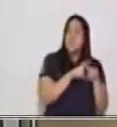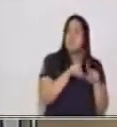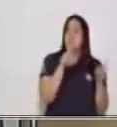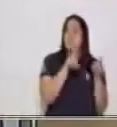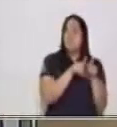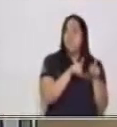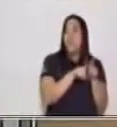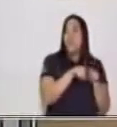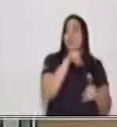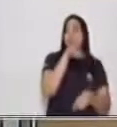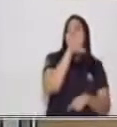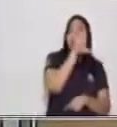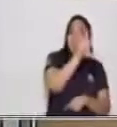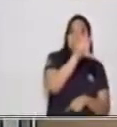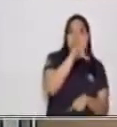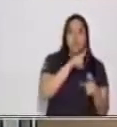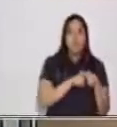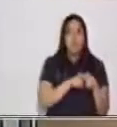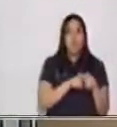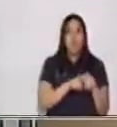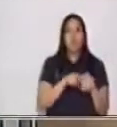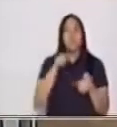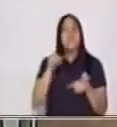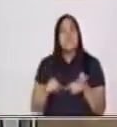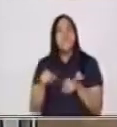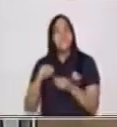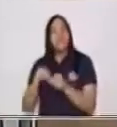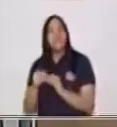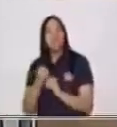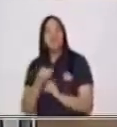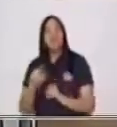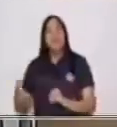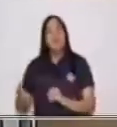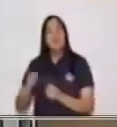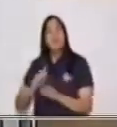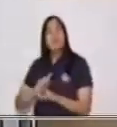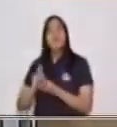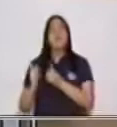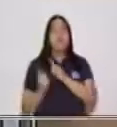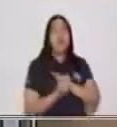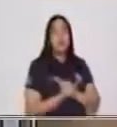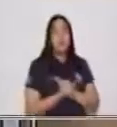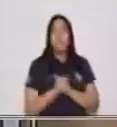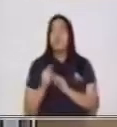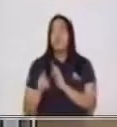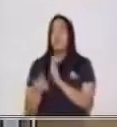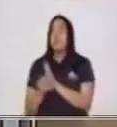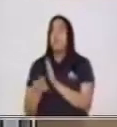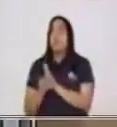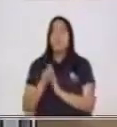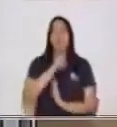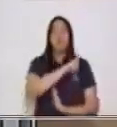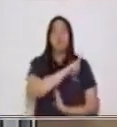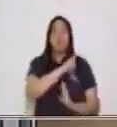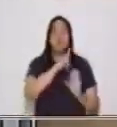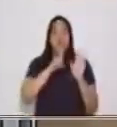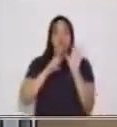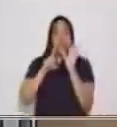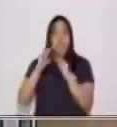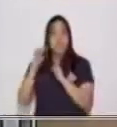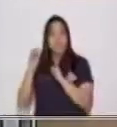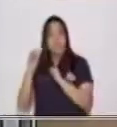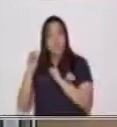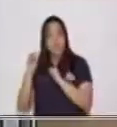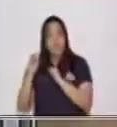5x. Y los valores numéricos los vamos a trasladar al otro lado. Tenemos acá más